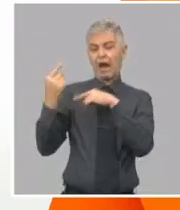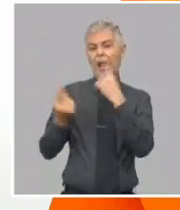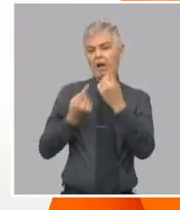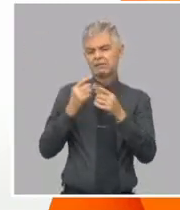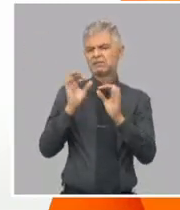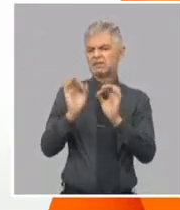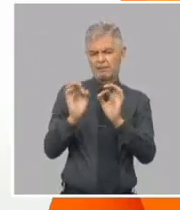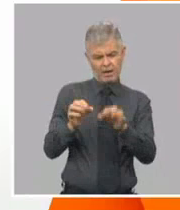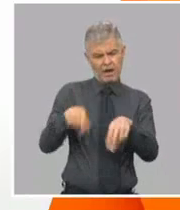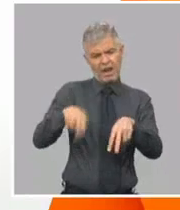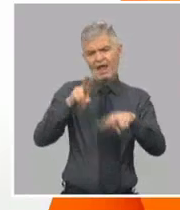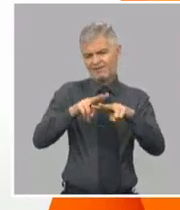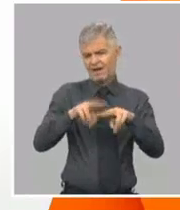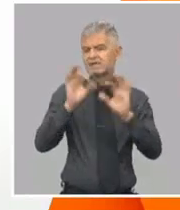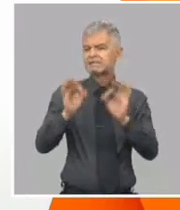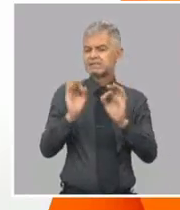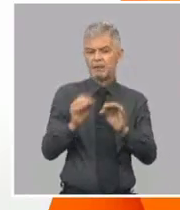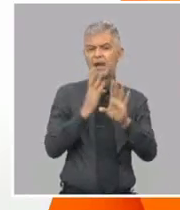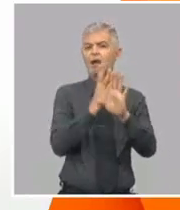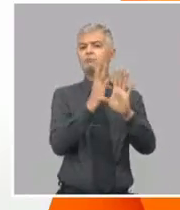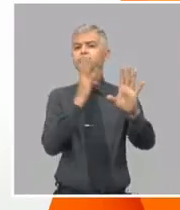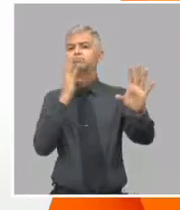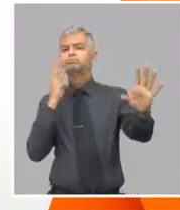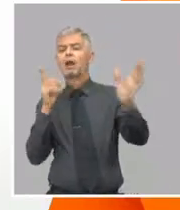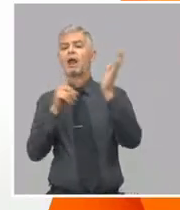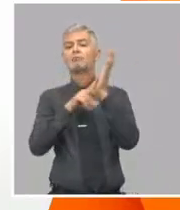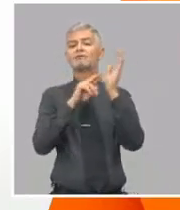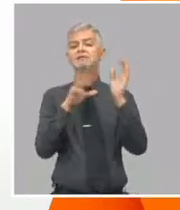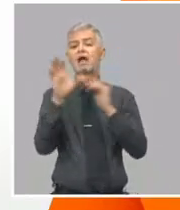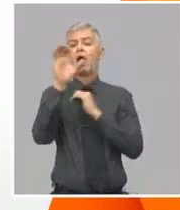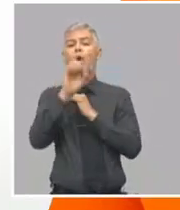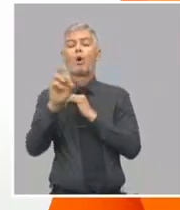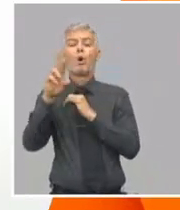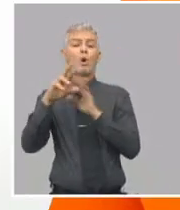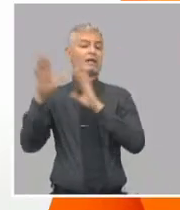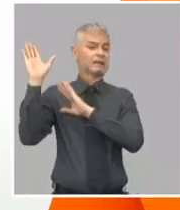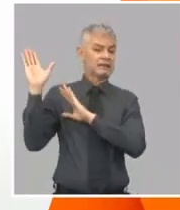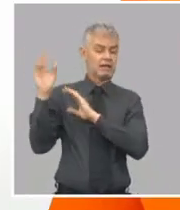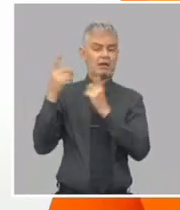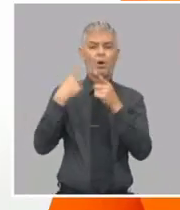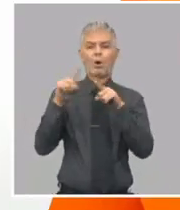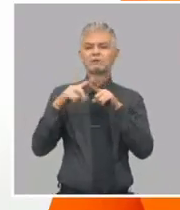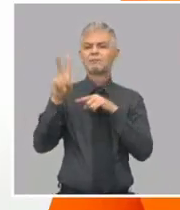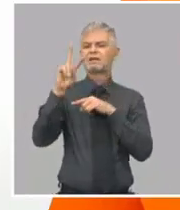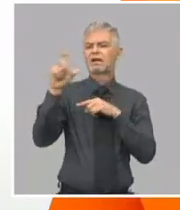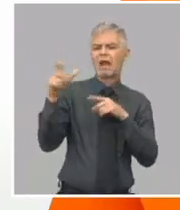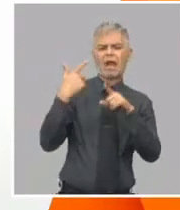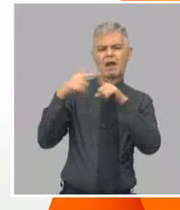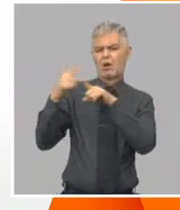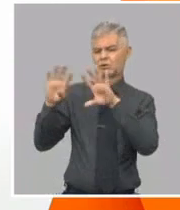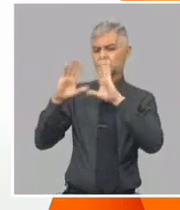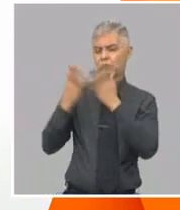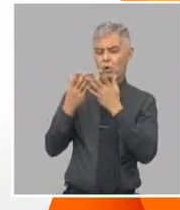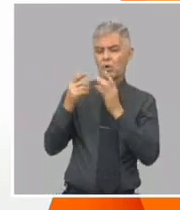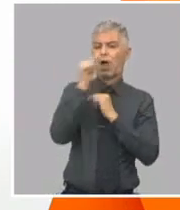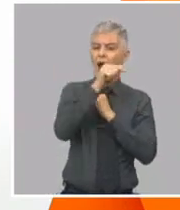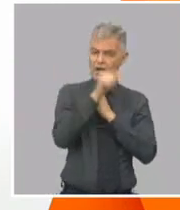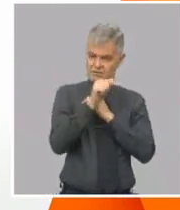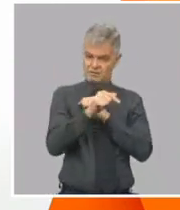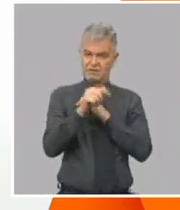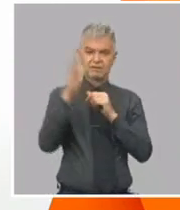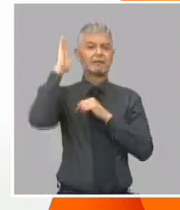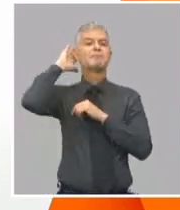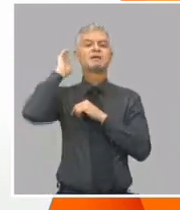envía nuevas siempre estuvieron las filas las provincias por interés algunas que estaban a terminar pasan a la clara vías nuevas con el objetivo concentrar